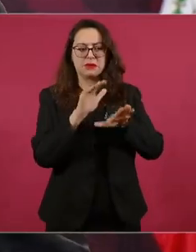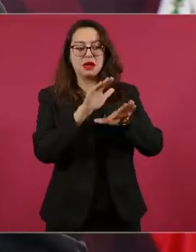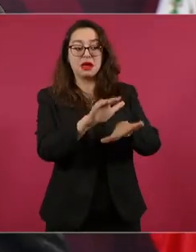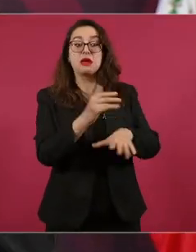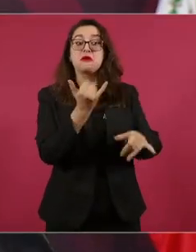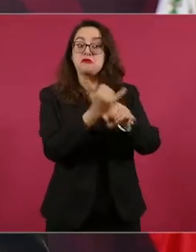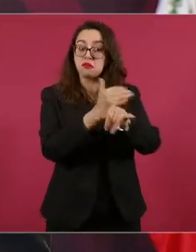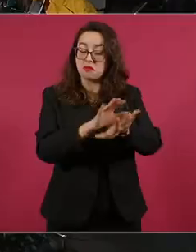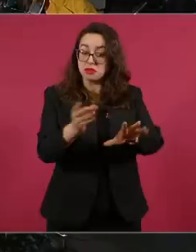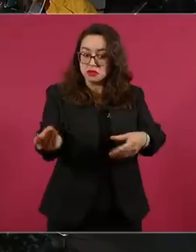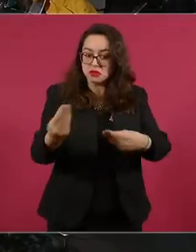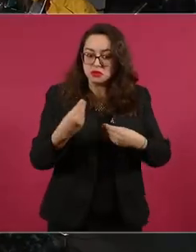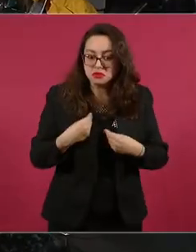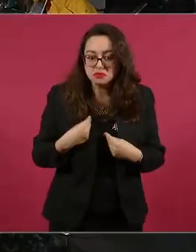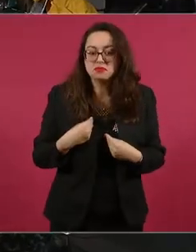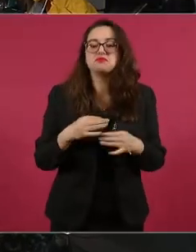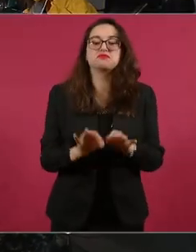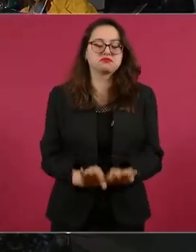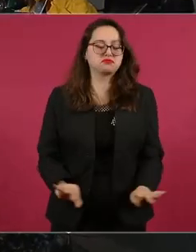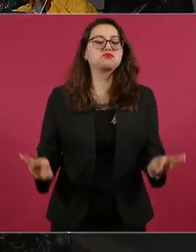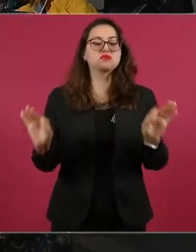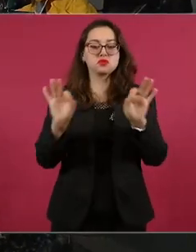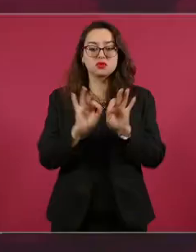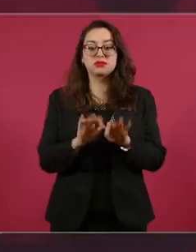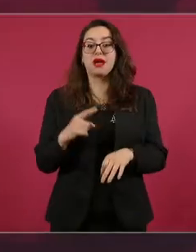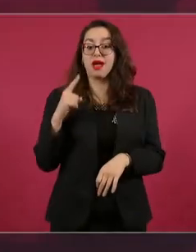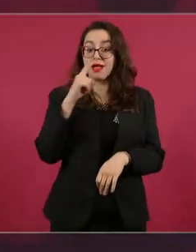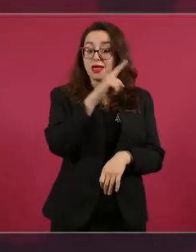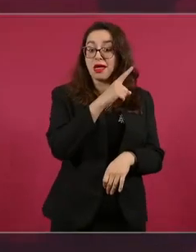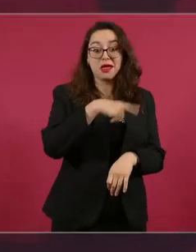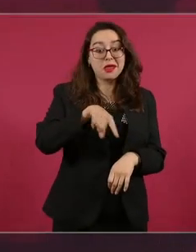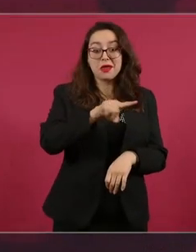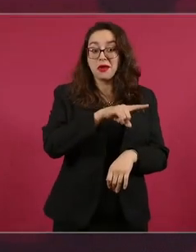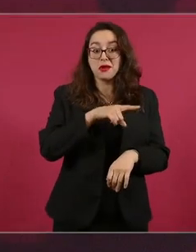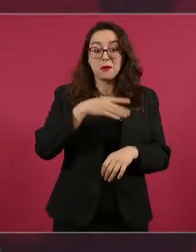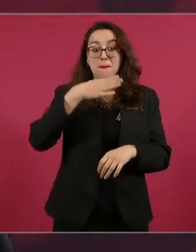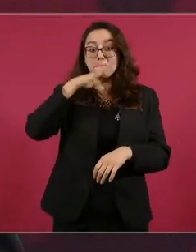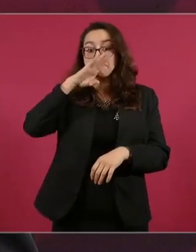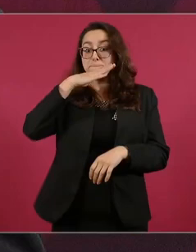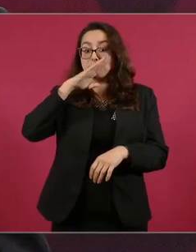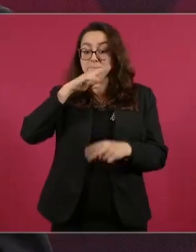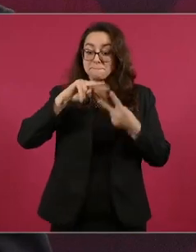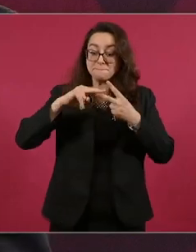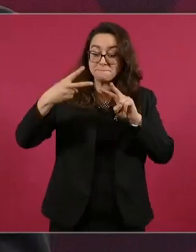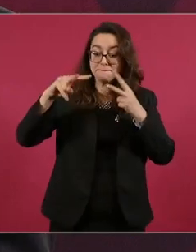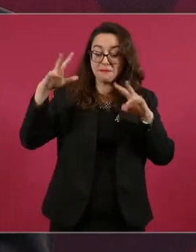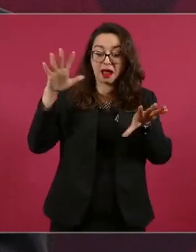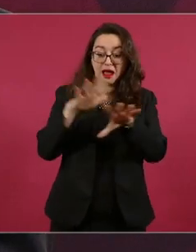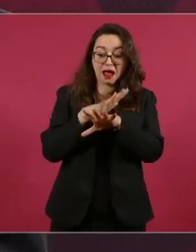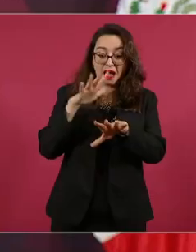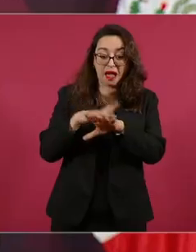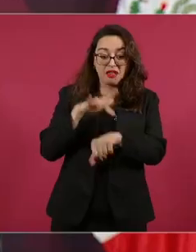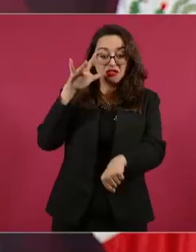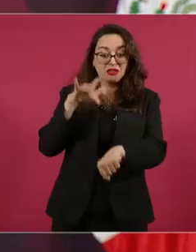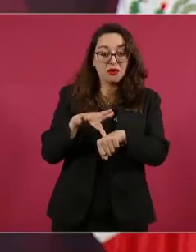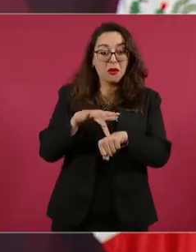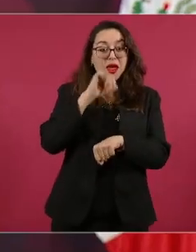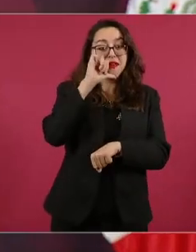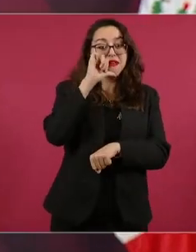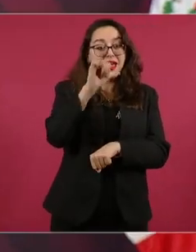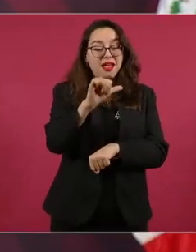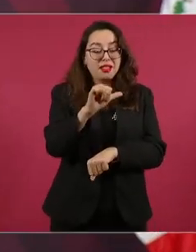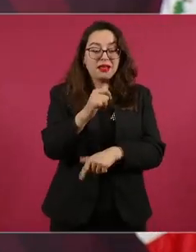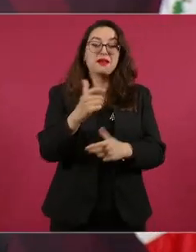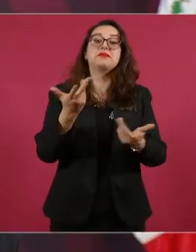Yo no sabía de que ellos sí se protegen, de que no consuman maíz